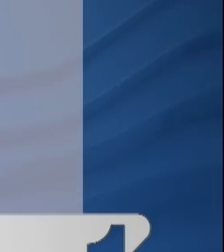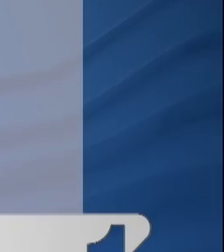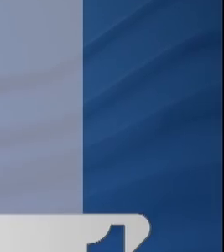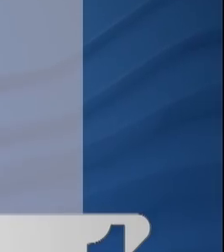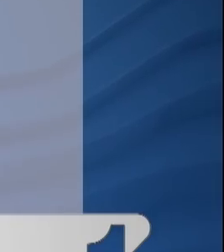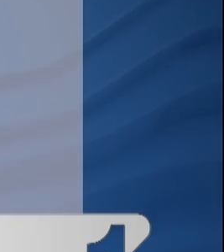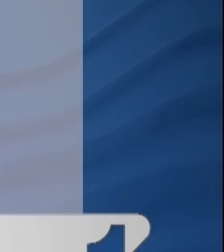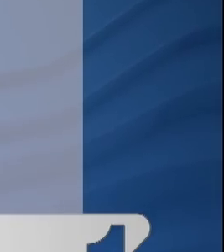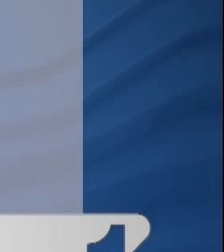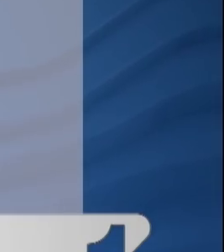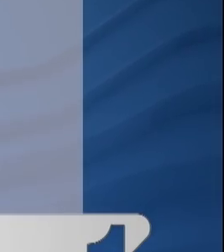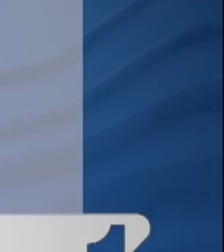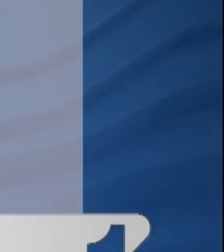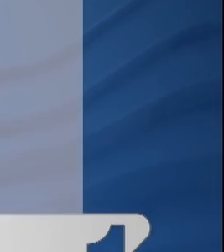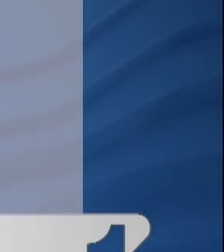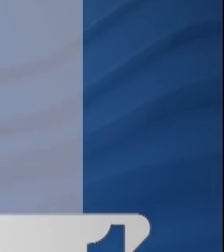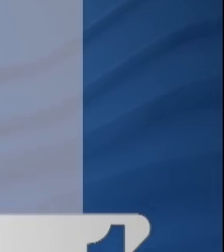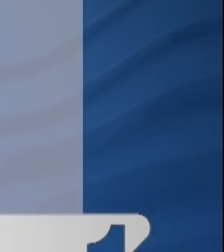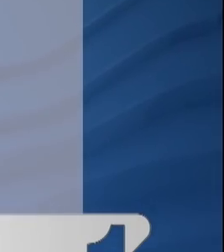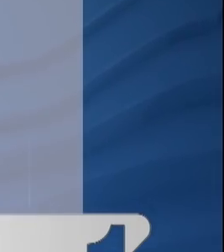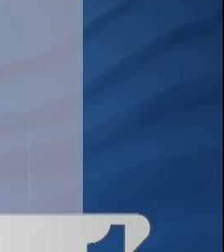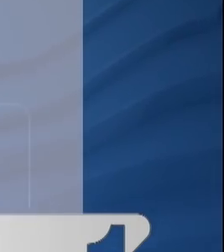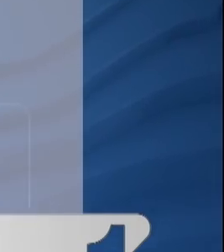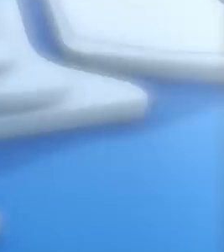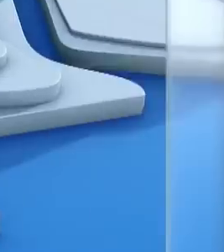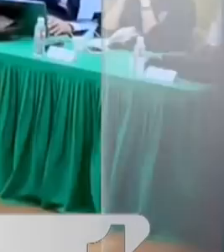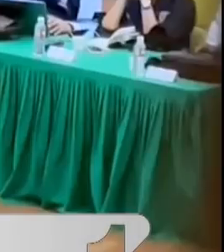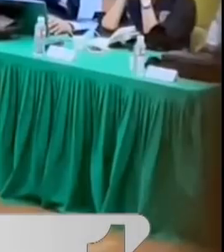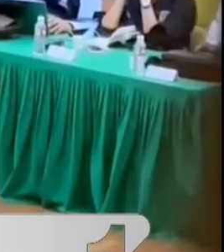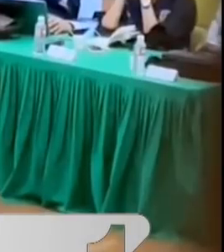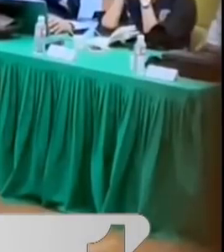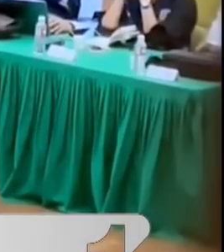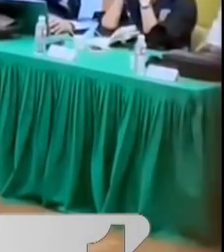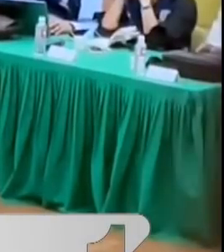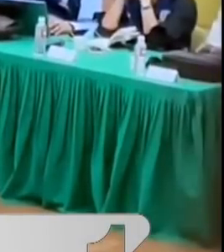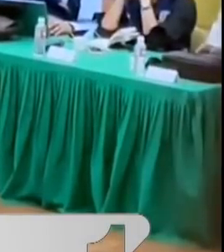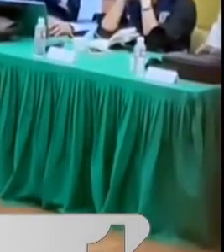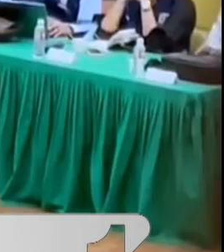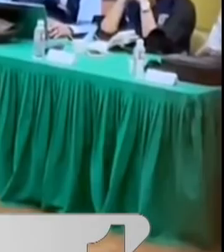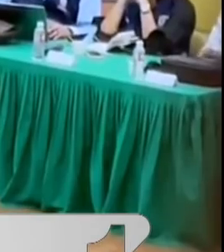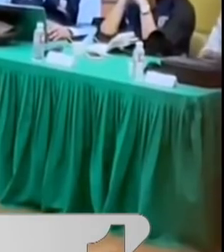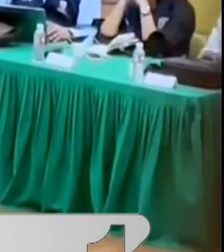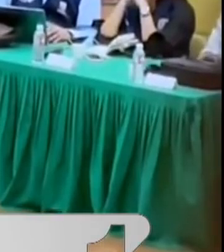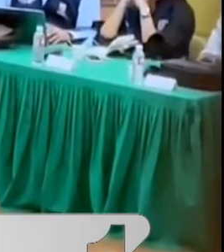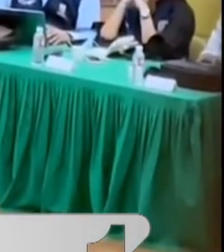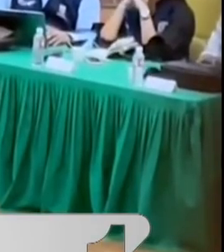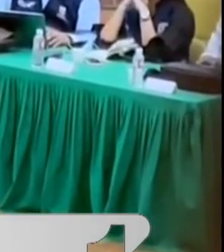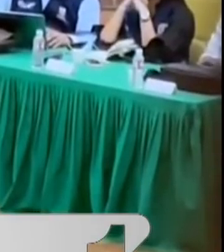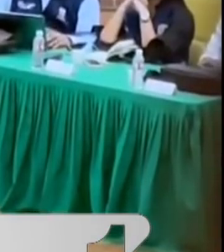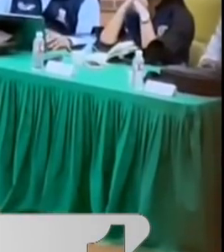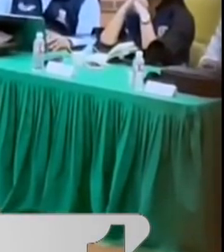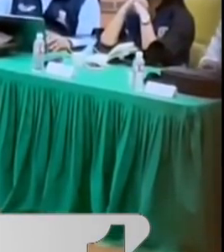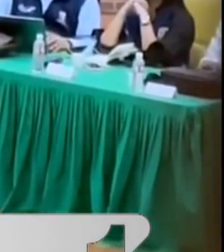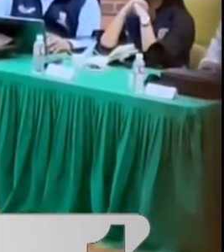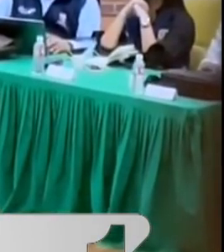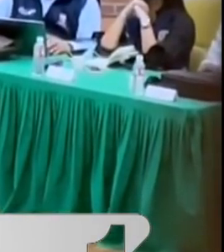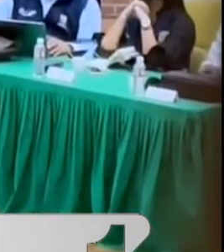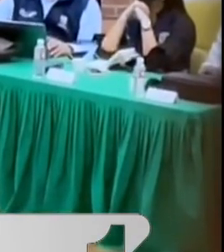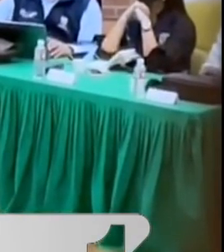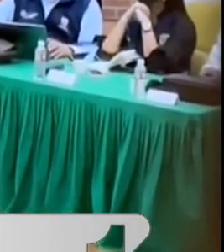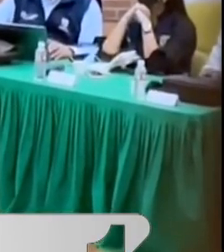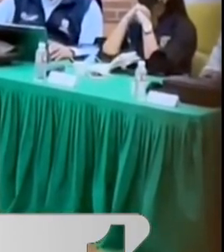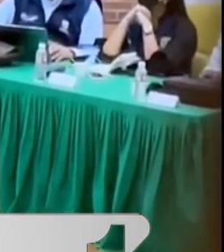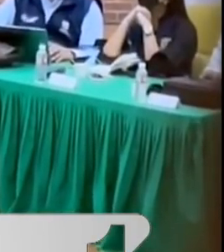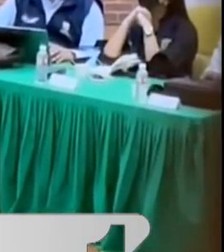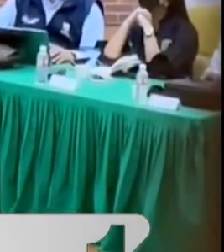Valle del Cauca. Gobernadora pide explicaciones. Revolcón en la alcaldía de Cali. ¿Por qué el alcalde le pidió la renuncia